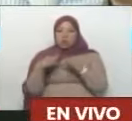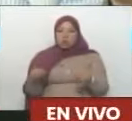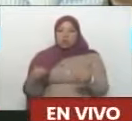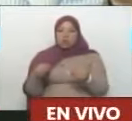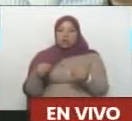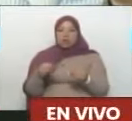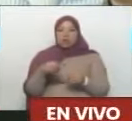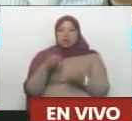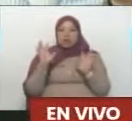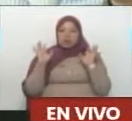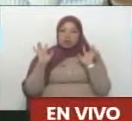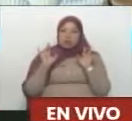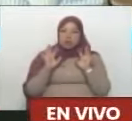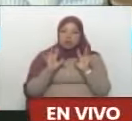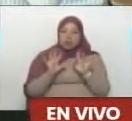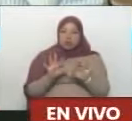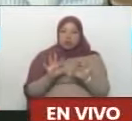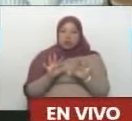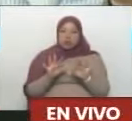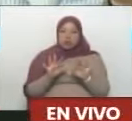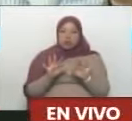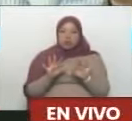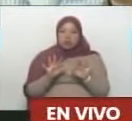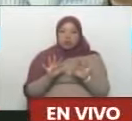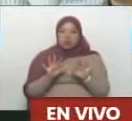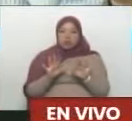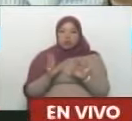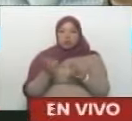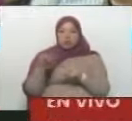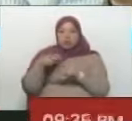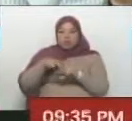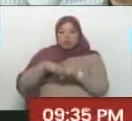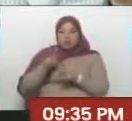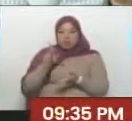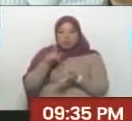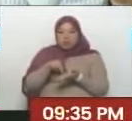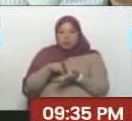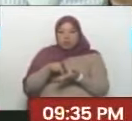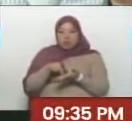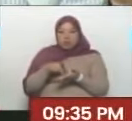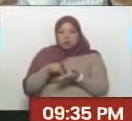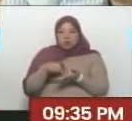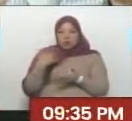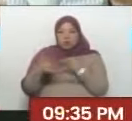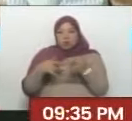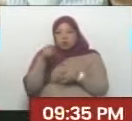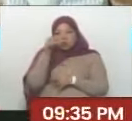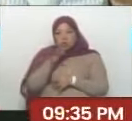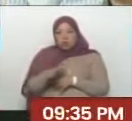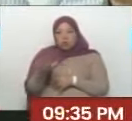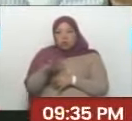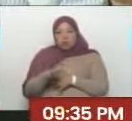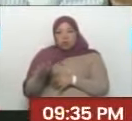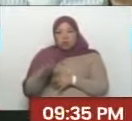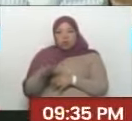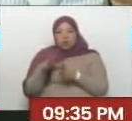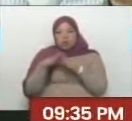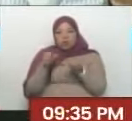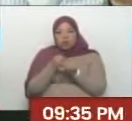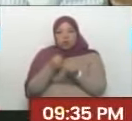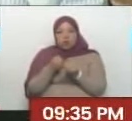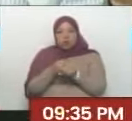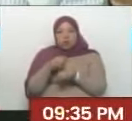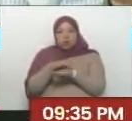ese gentío estuviera aquí y quienes estuviesen presentes como público, digamos, es todo el